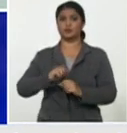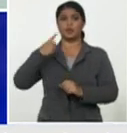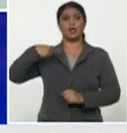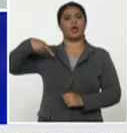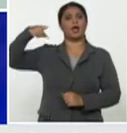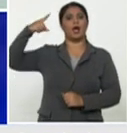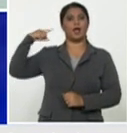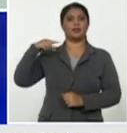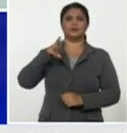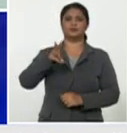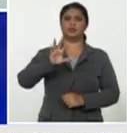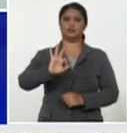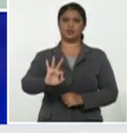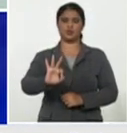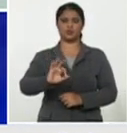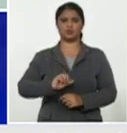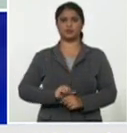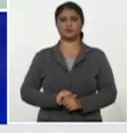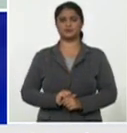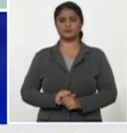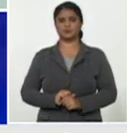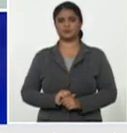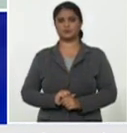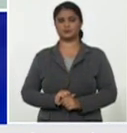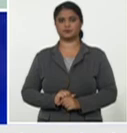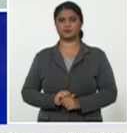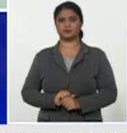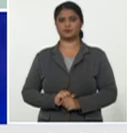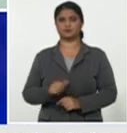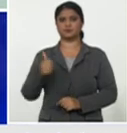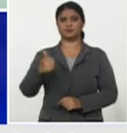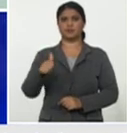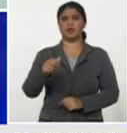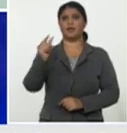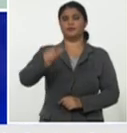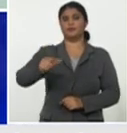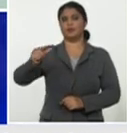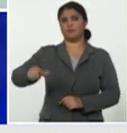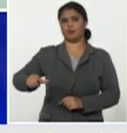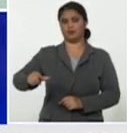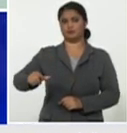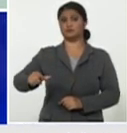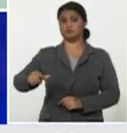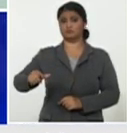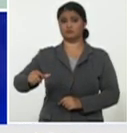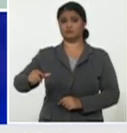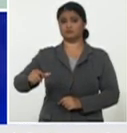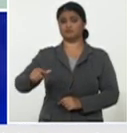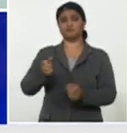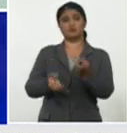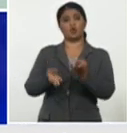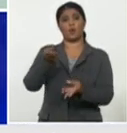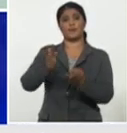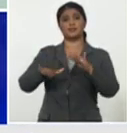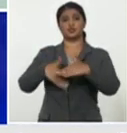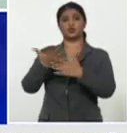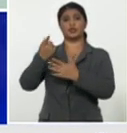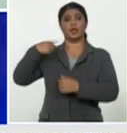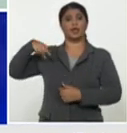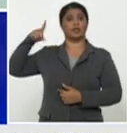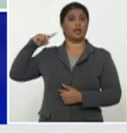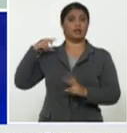casos autóctonos, incluso 10 más que el día anterior. La mayor complejidad en el municipio de Bayamo,